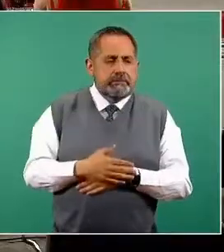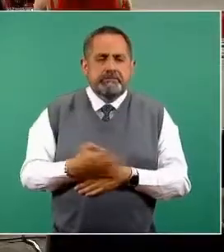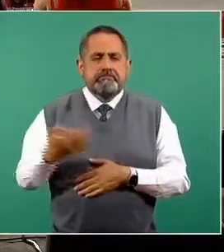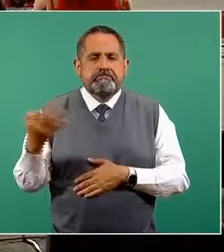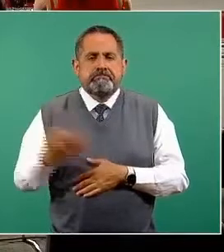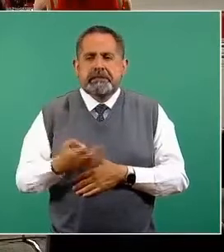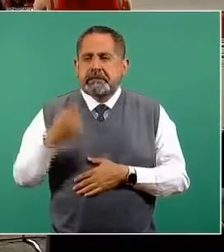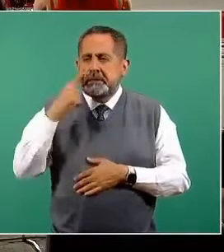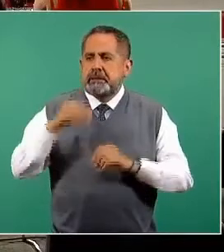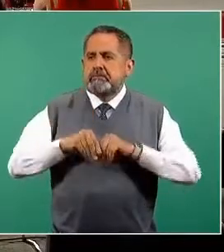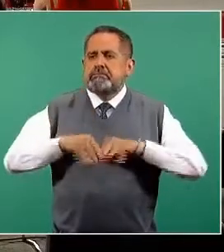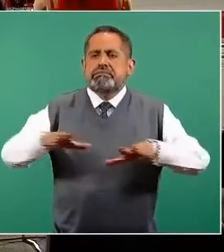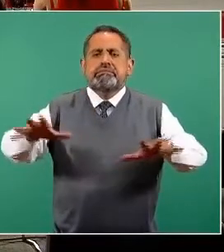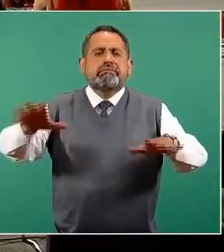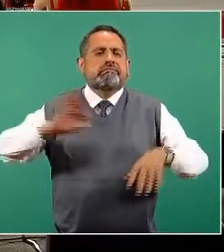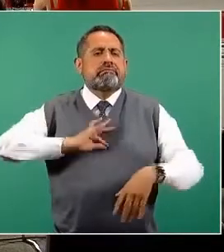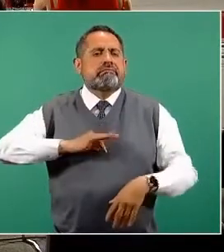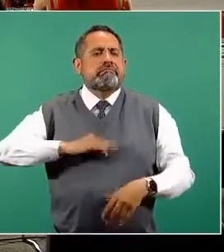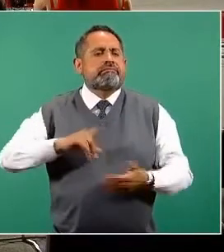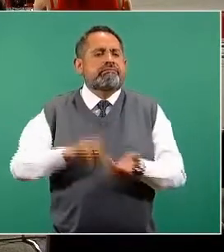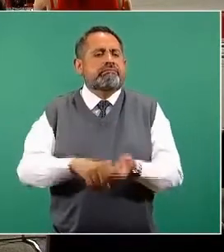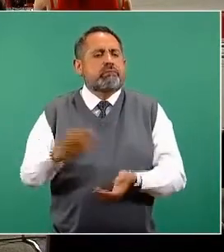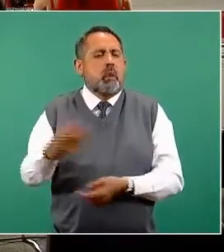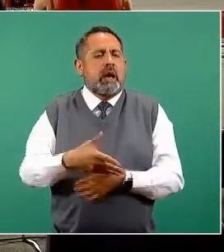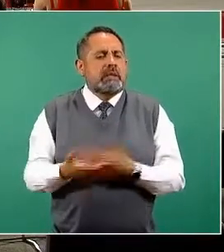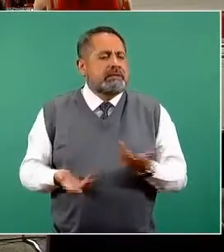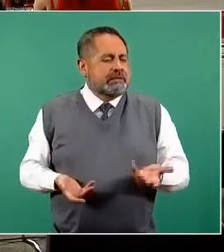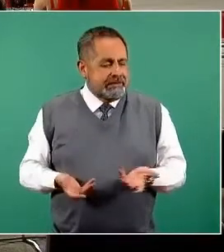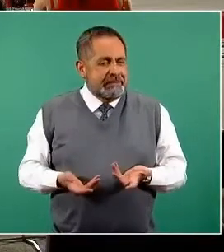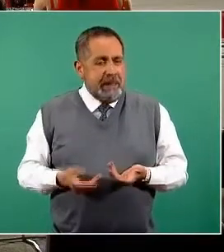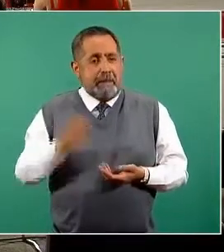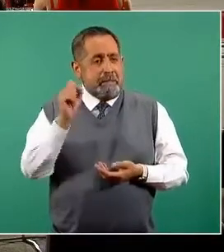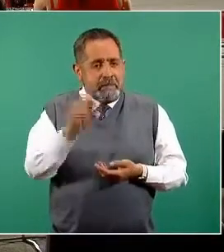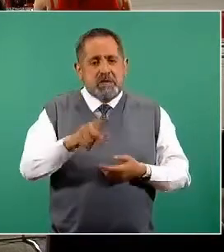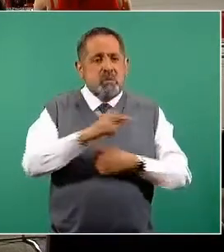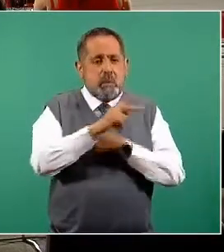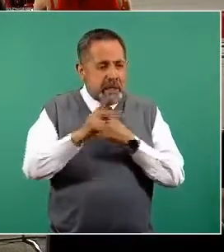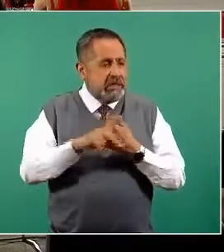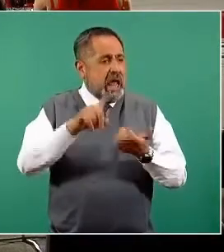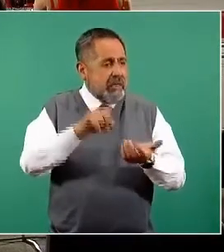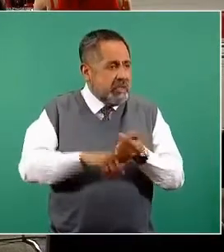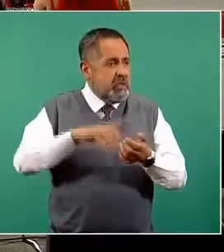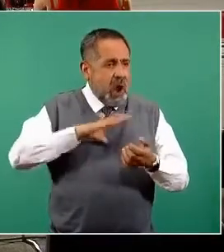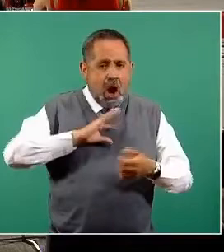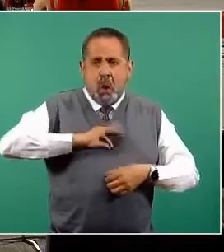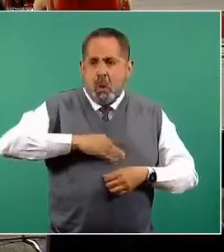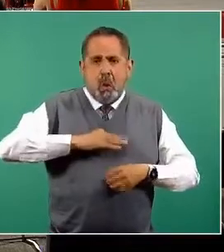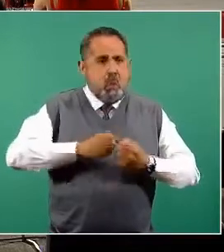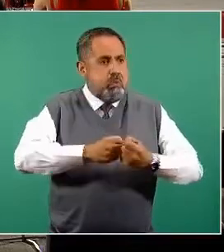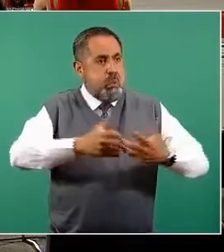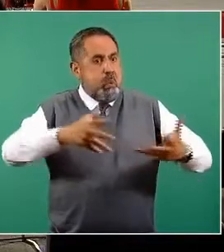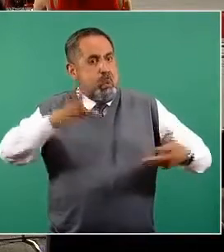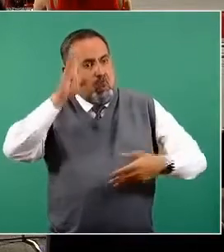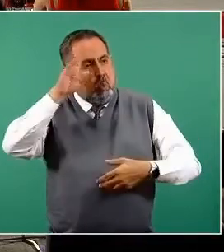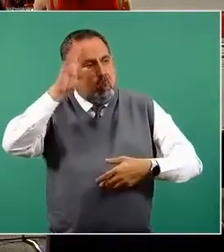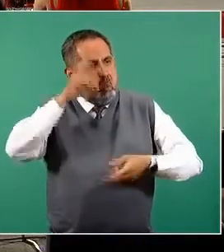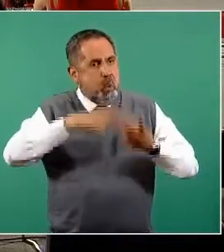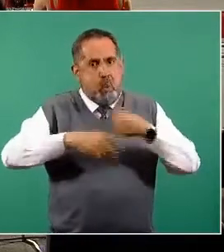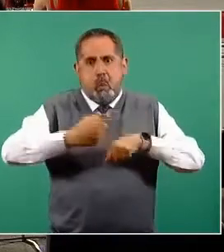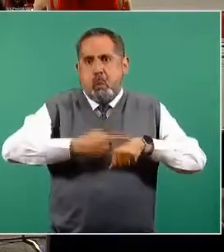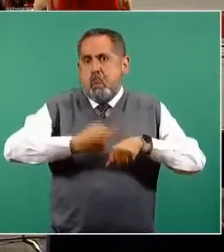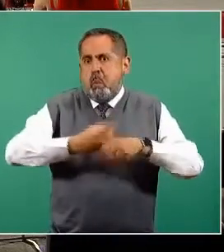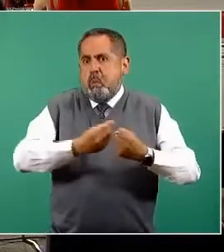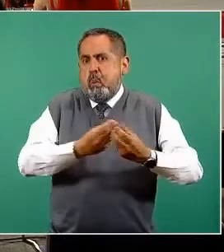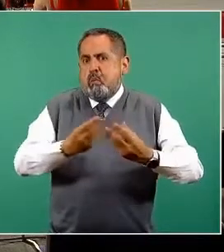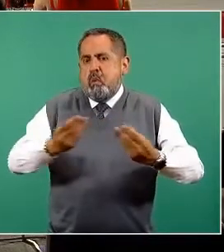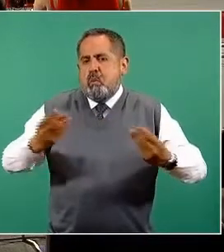ahí directamente a la luz de todos y todas. Esos mismos países en su momento tuvieron grandes oleadas